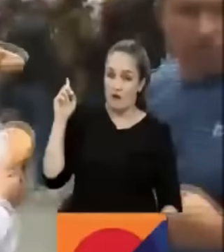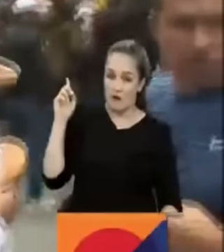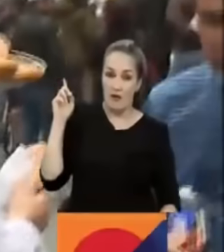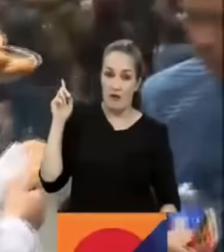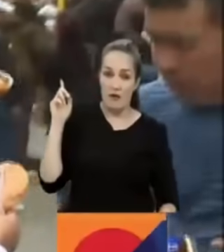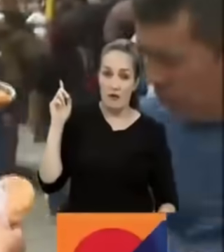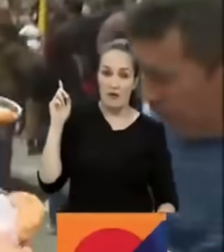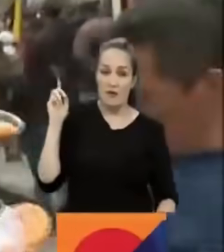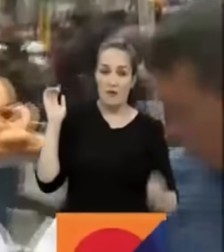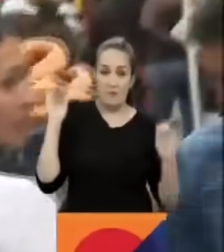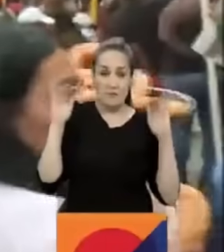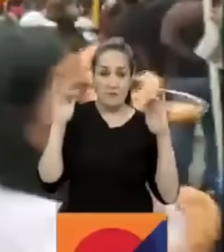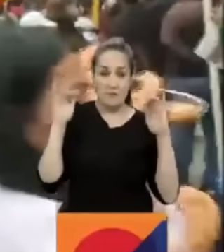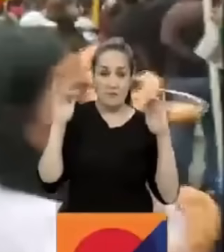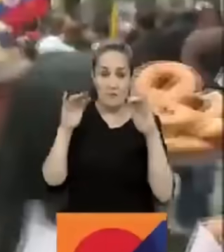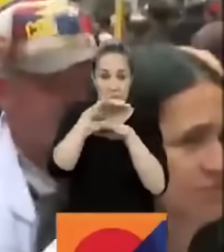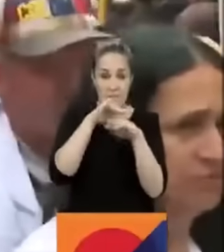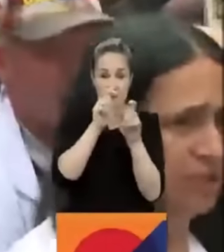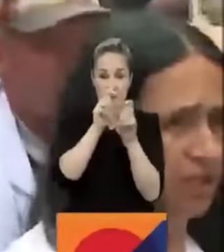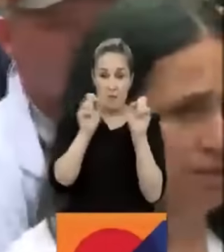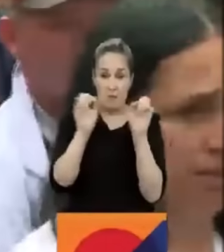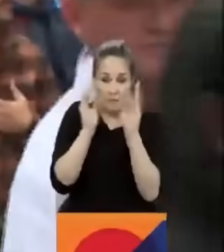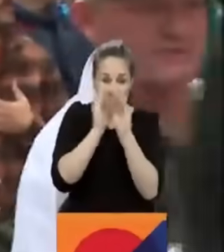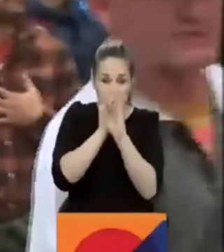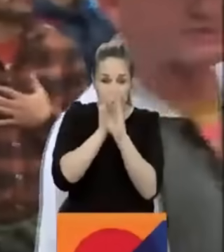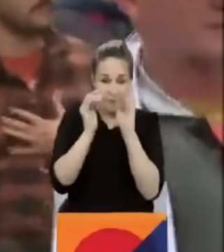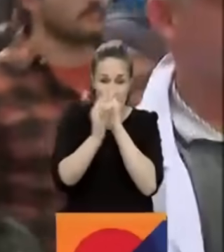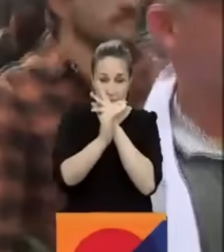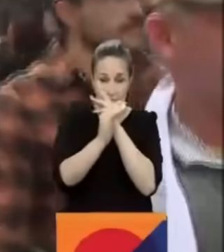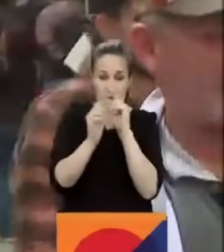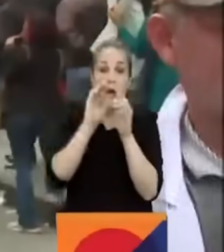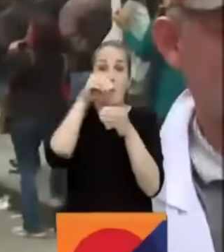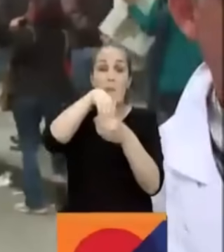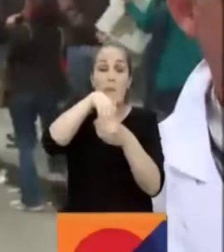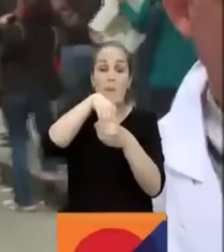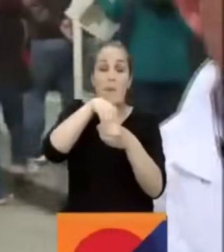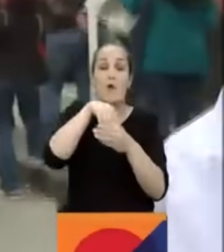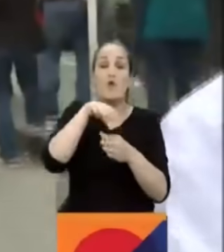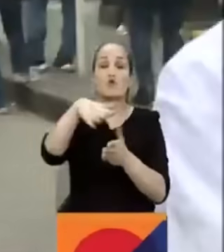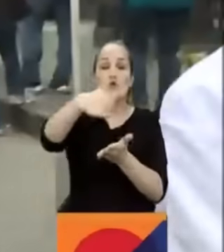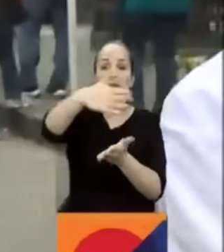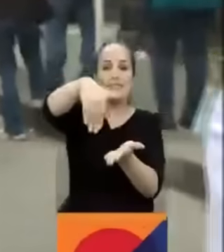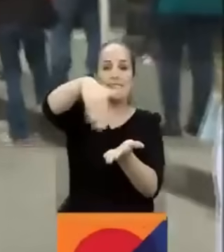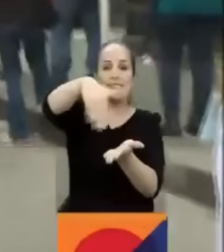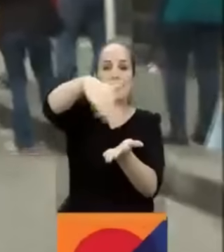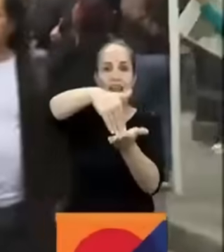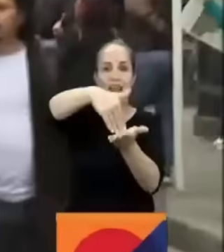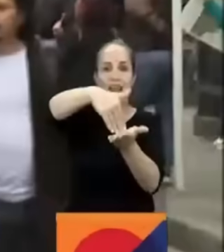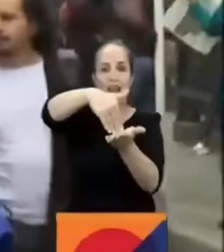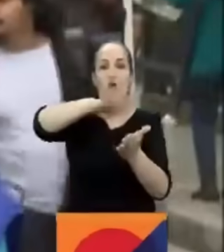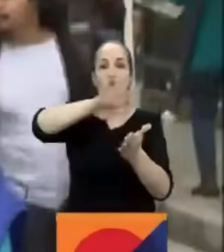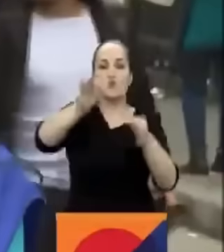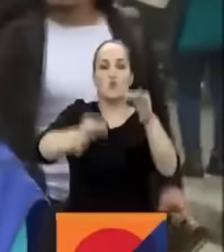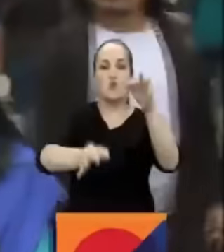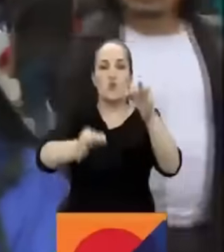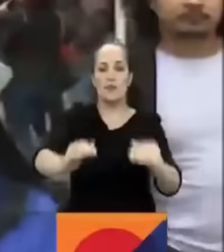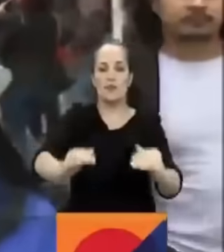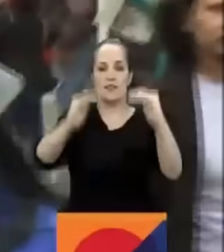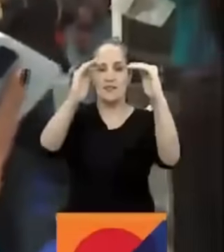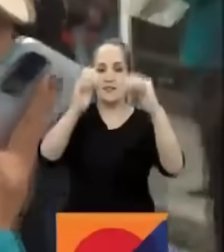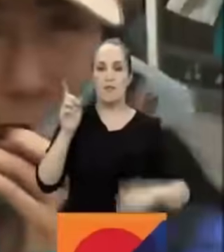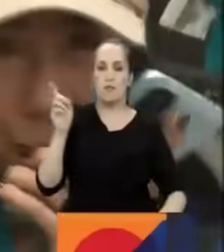una cantidad de personas que se han acercado a la parte central, a la entrada de la Corte Suprema de